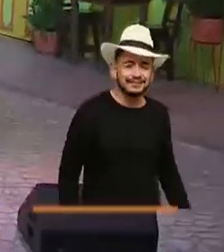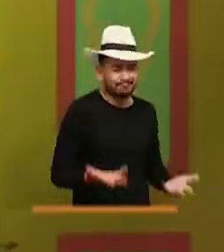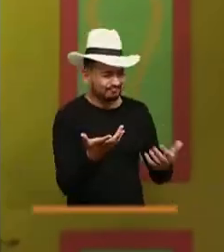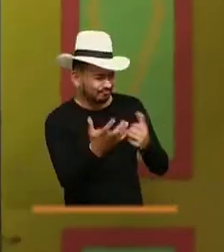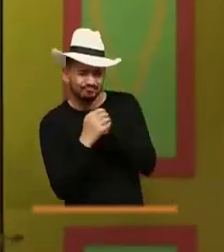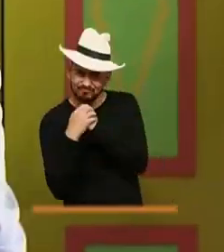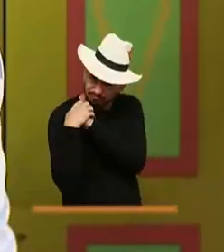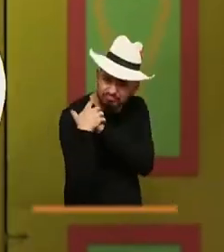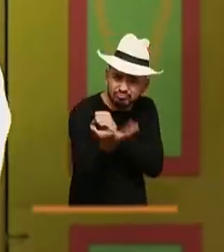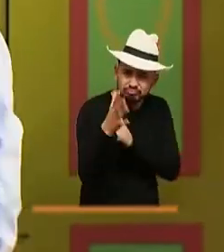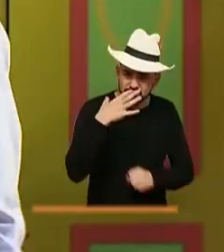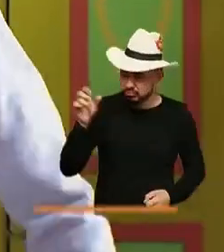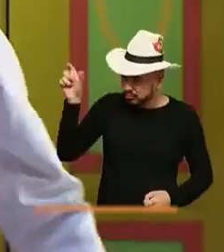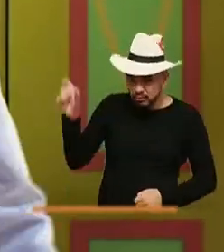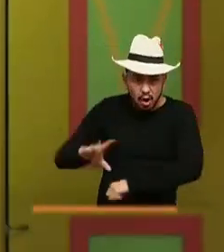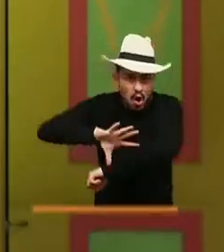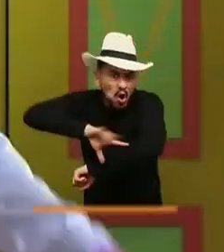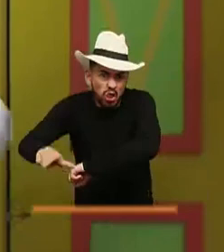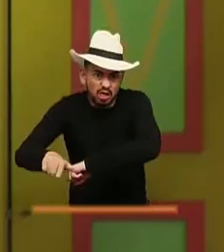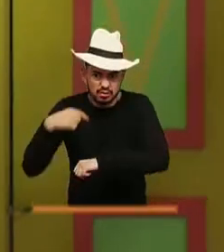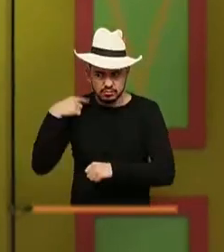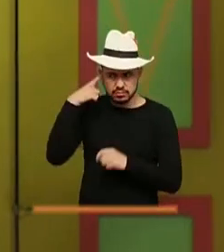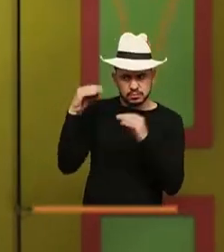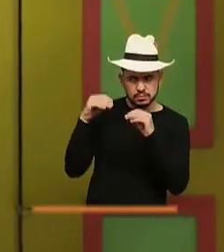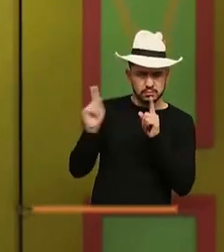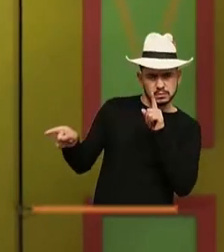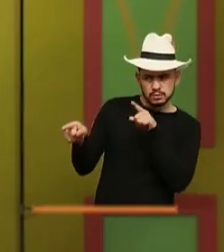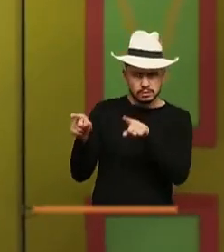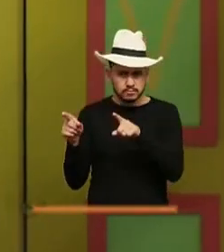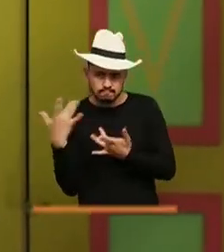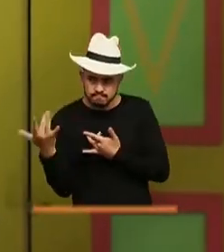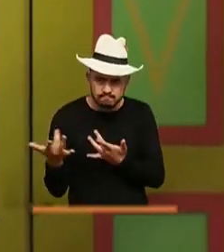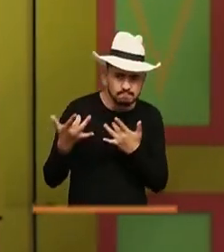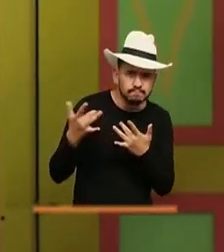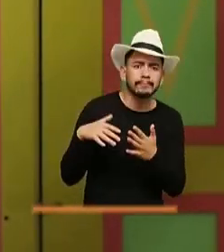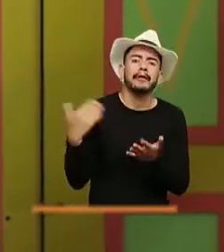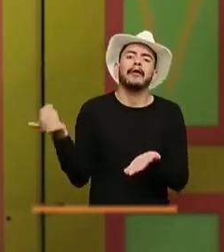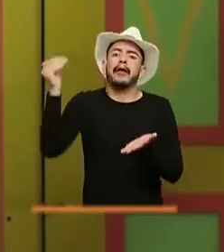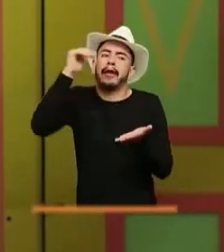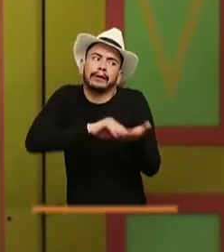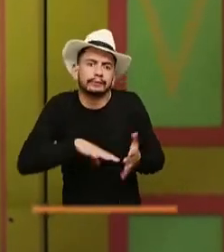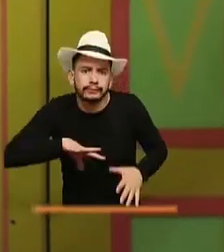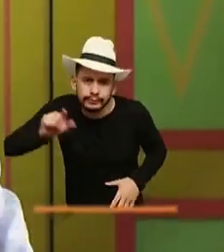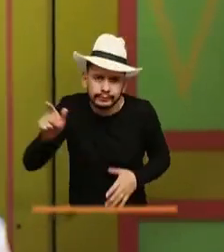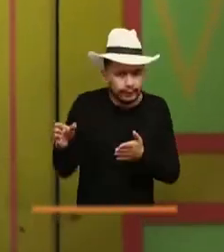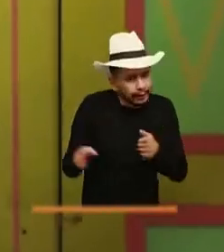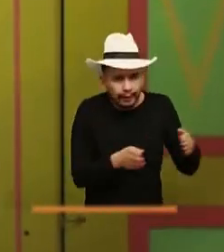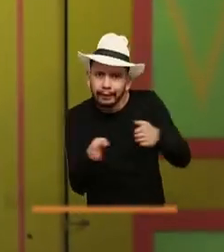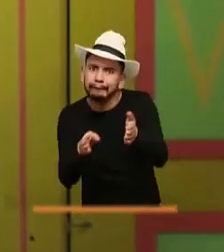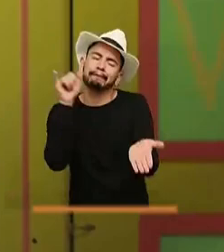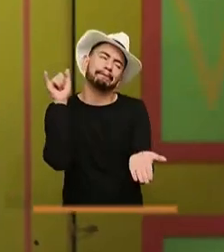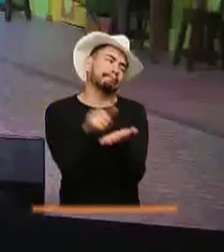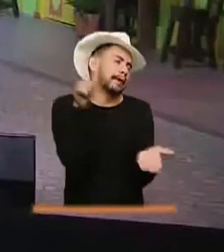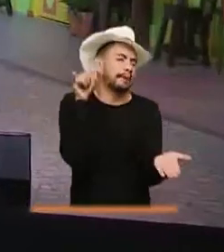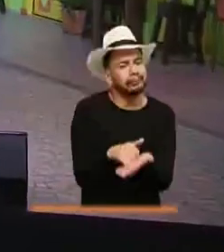a diariamente me espera para volverme a atracar por la misma